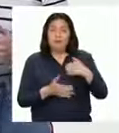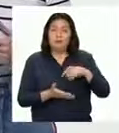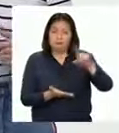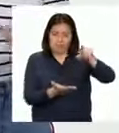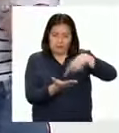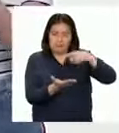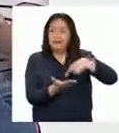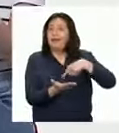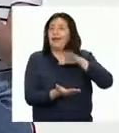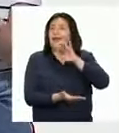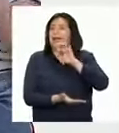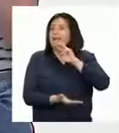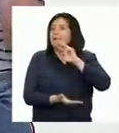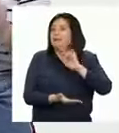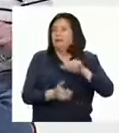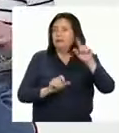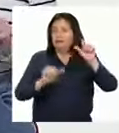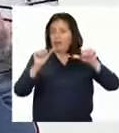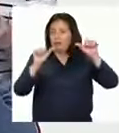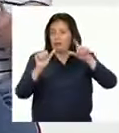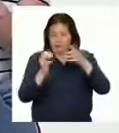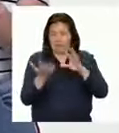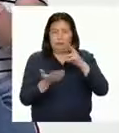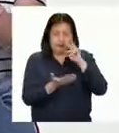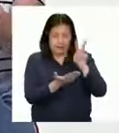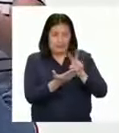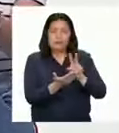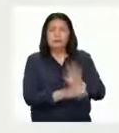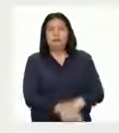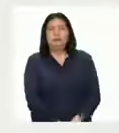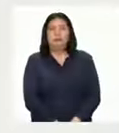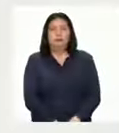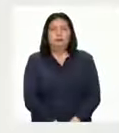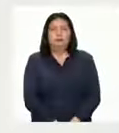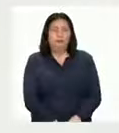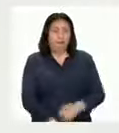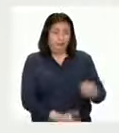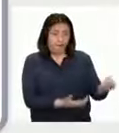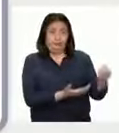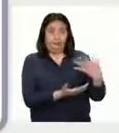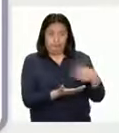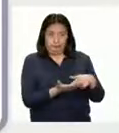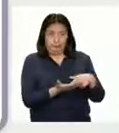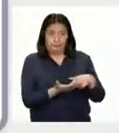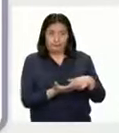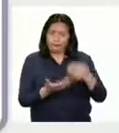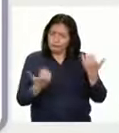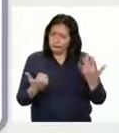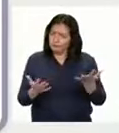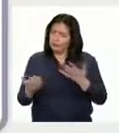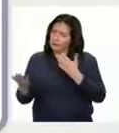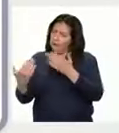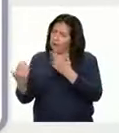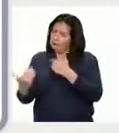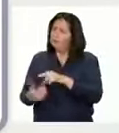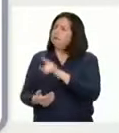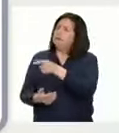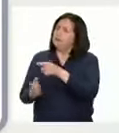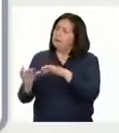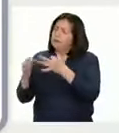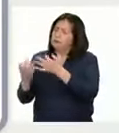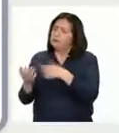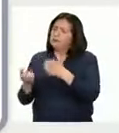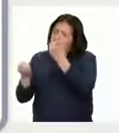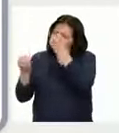recibí un mensaje de Carmen con una duda. Vamos a revisarlo juntos. Ella dijo: si vamos a conversar con nuestros familiares